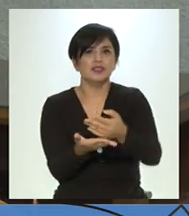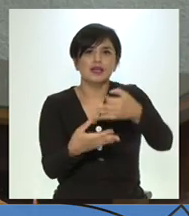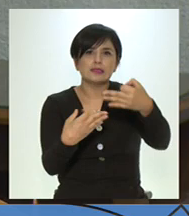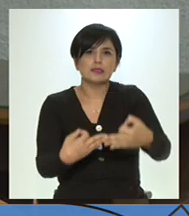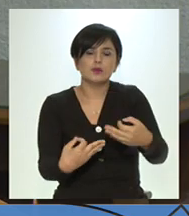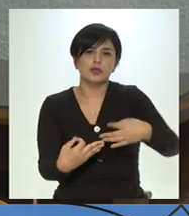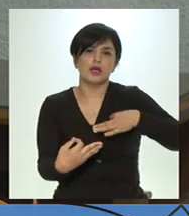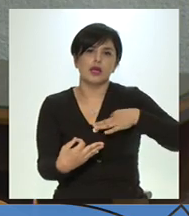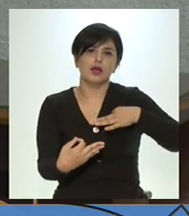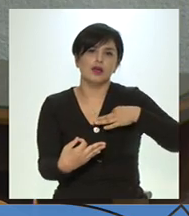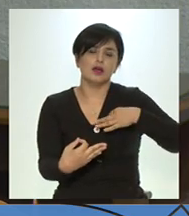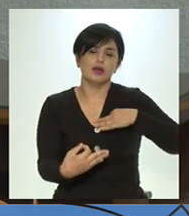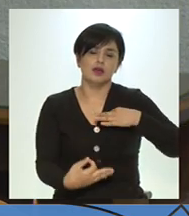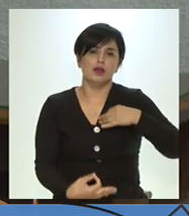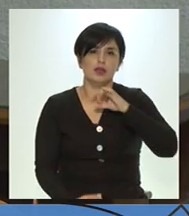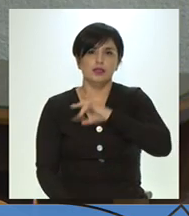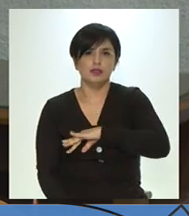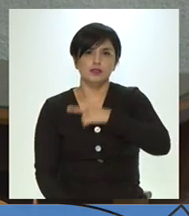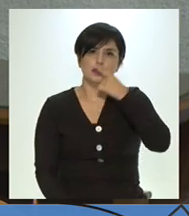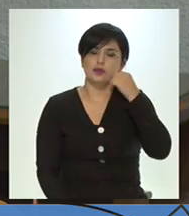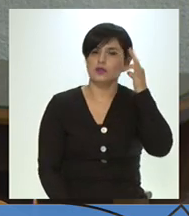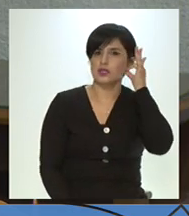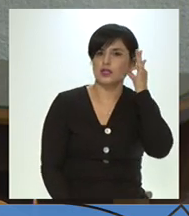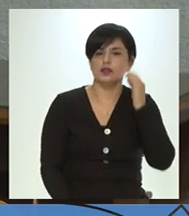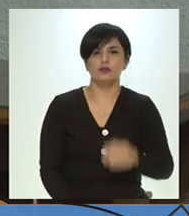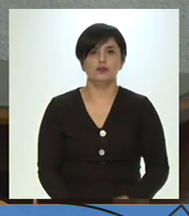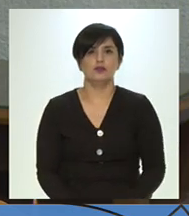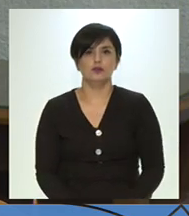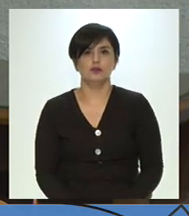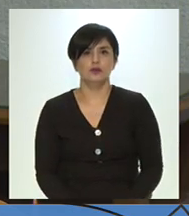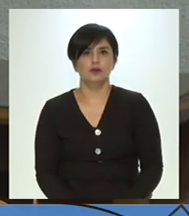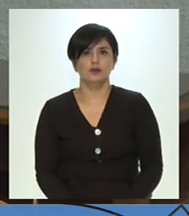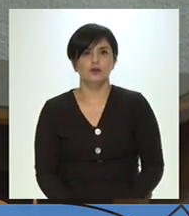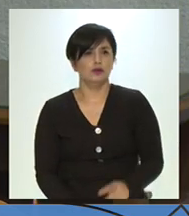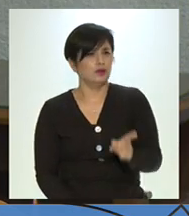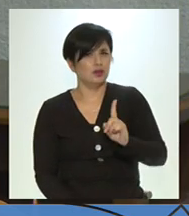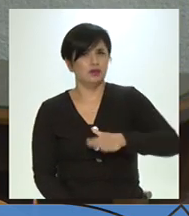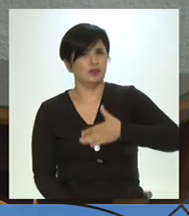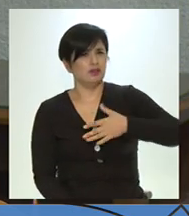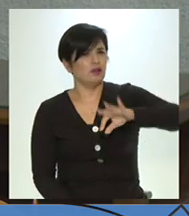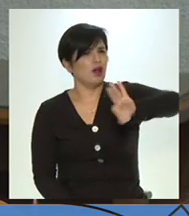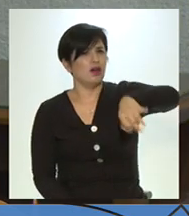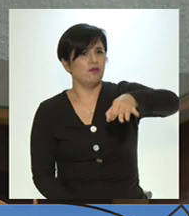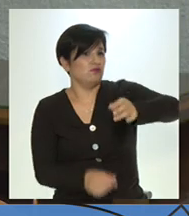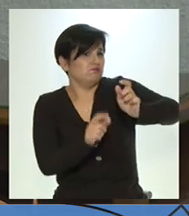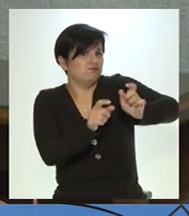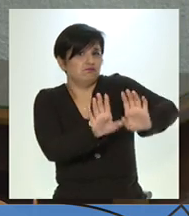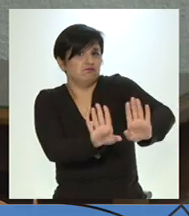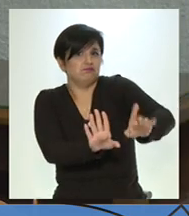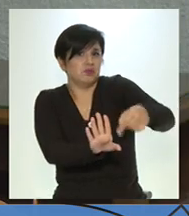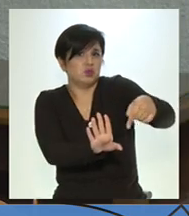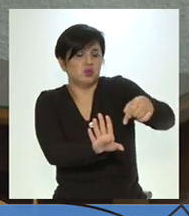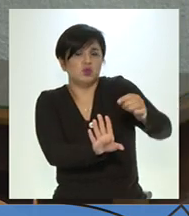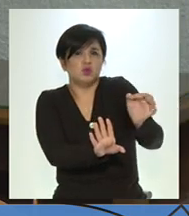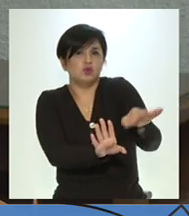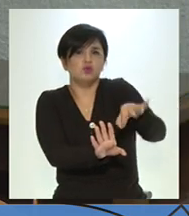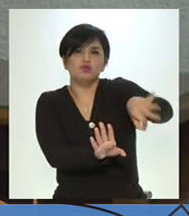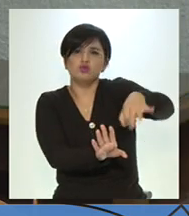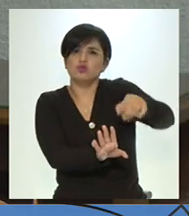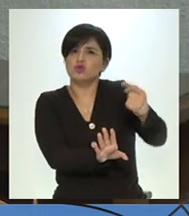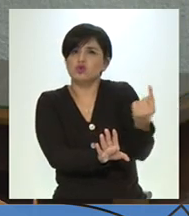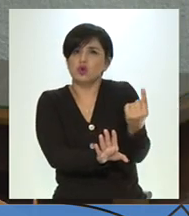las chilenas y chilenos la seguridad de no haber sido abandonados a su propia suerte y de que se han tomado